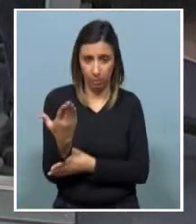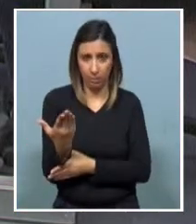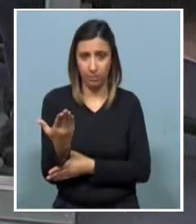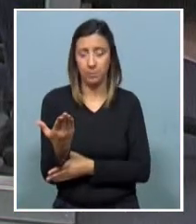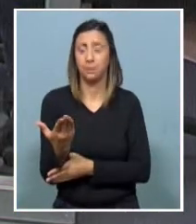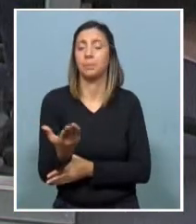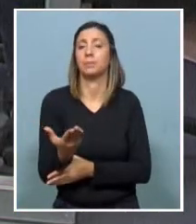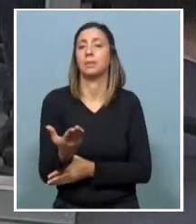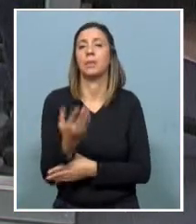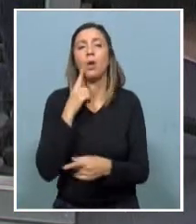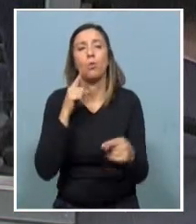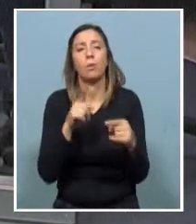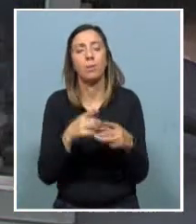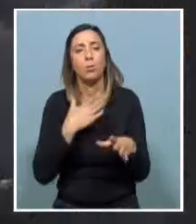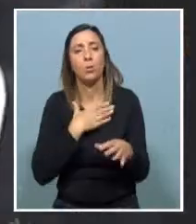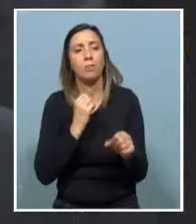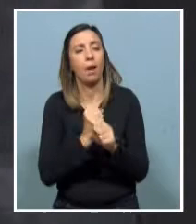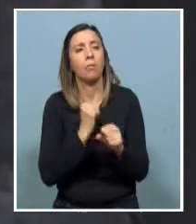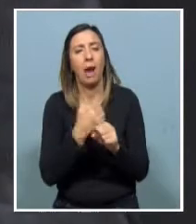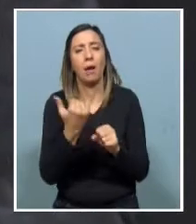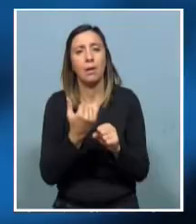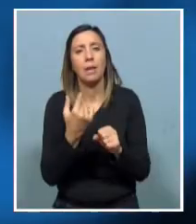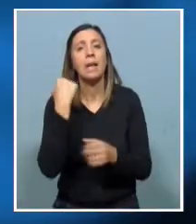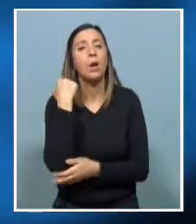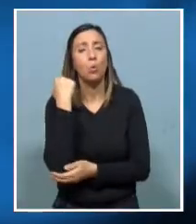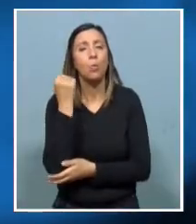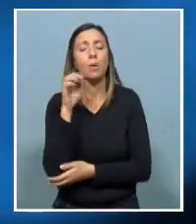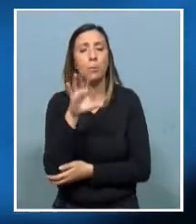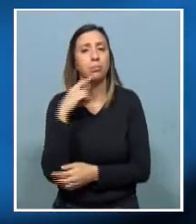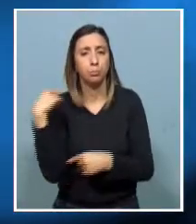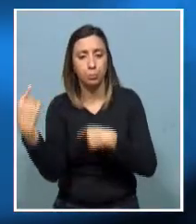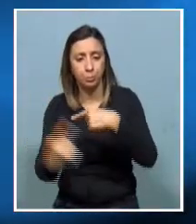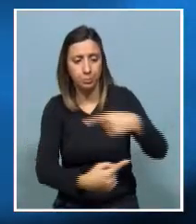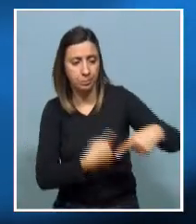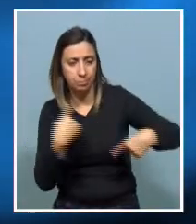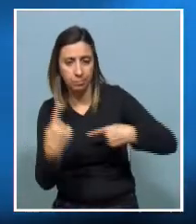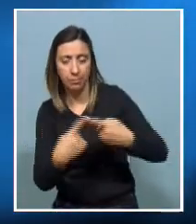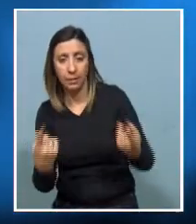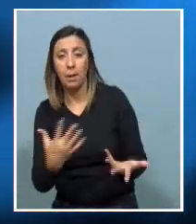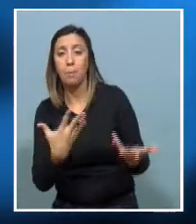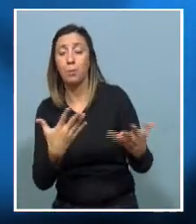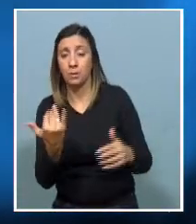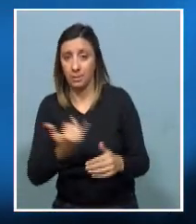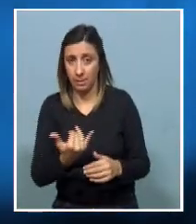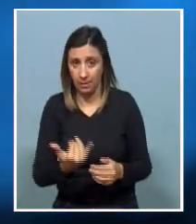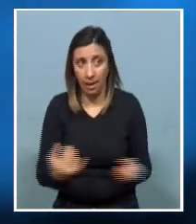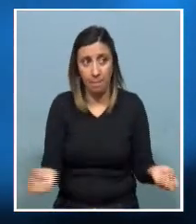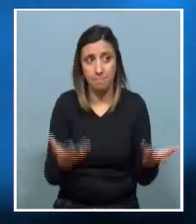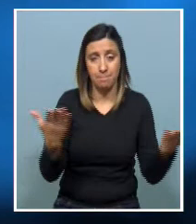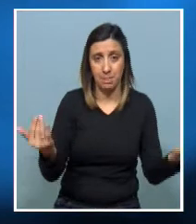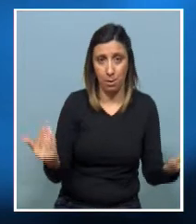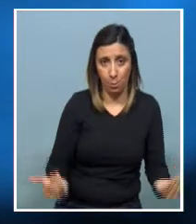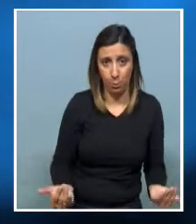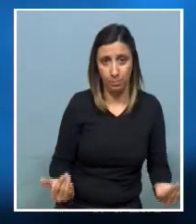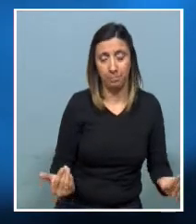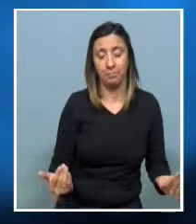que es la obsesión nuestra de generar un movimiento económico en la provincia que nos genere alternativas, posibilidades de crecimiento, y